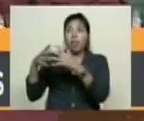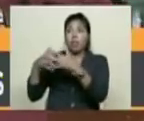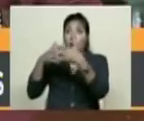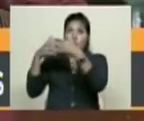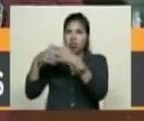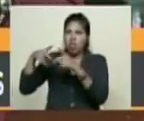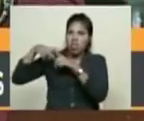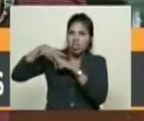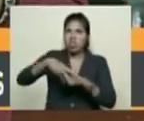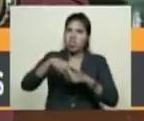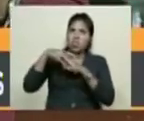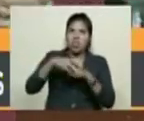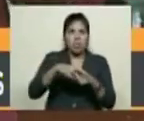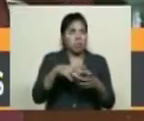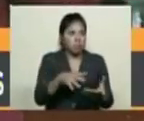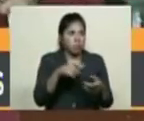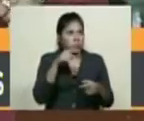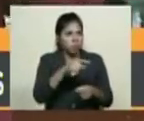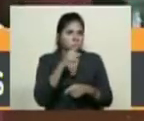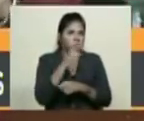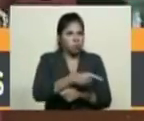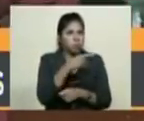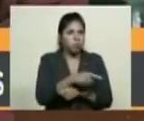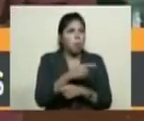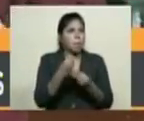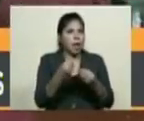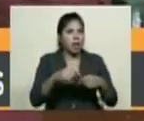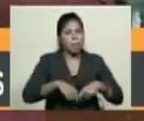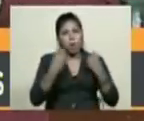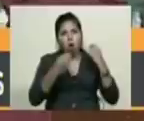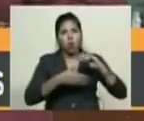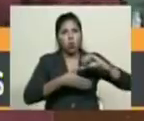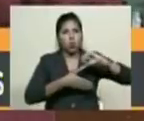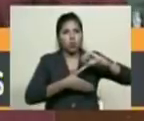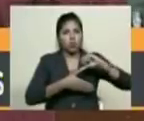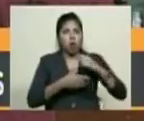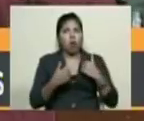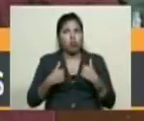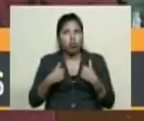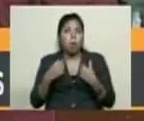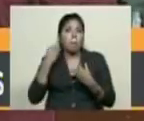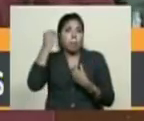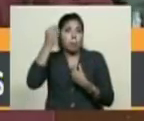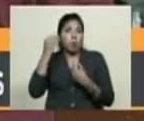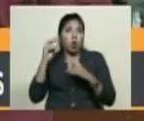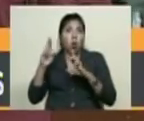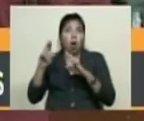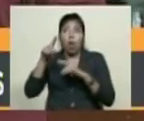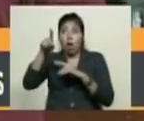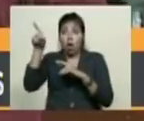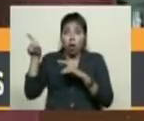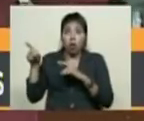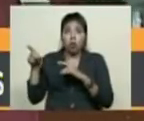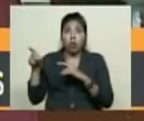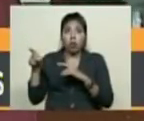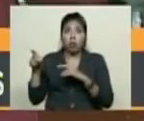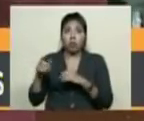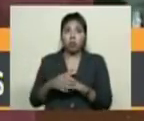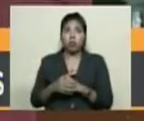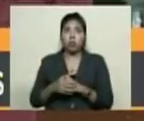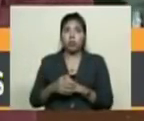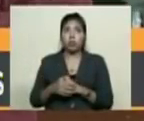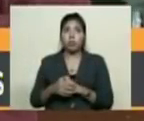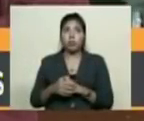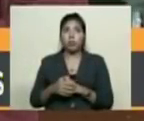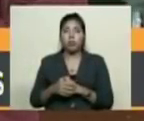Unidos para que destruyan UNASUR. Yo aspiro que los líderes de la derecha que gobiernan América del Sur